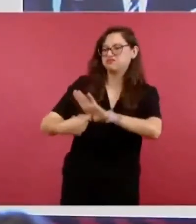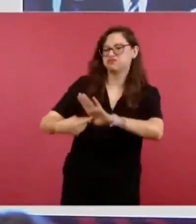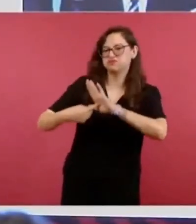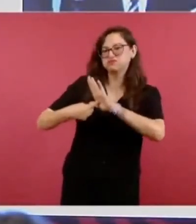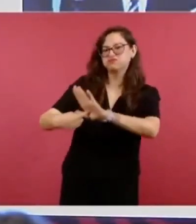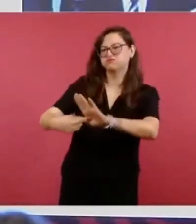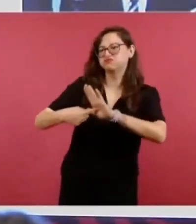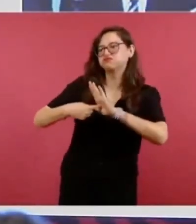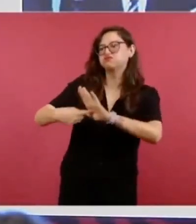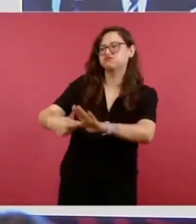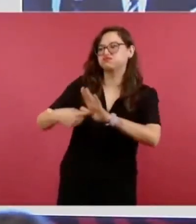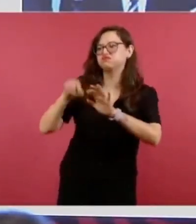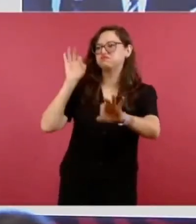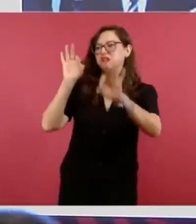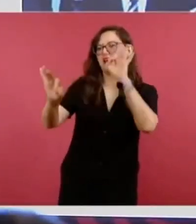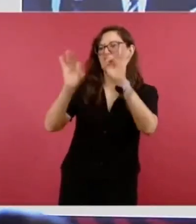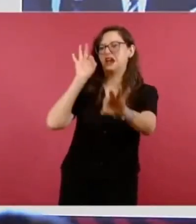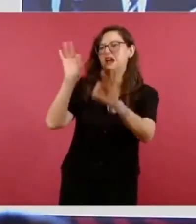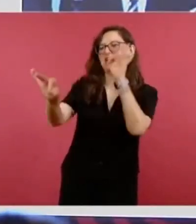calumnioso,